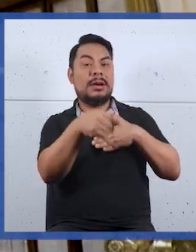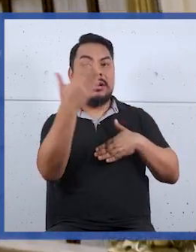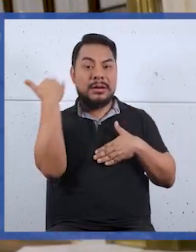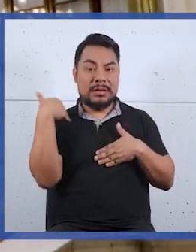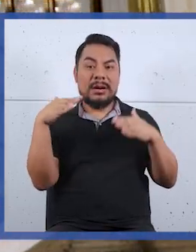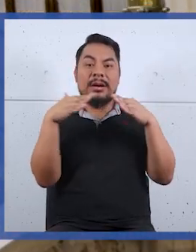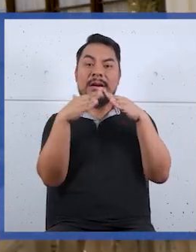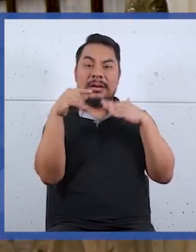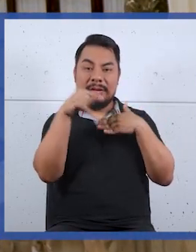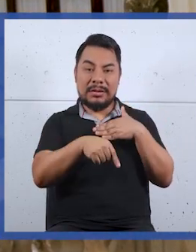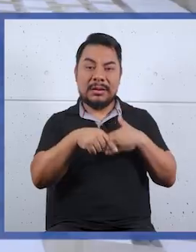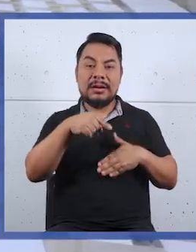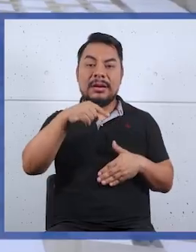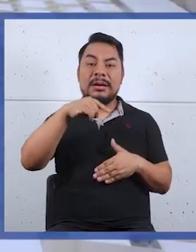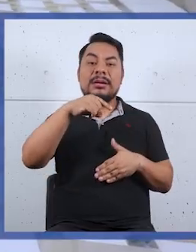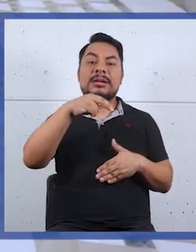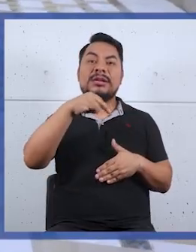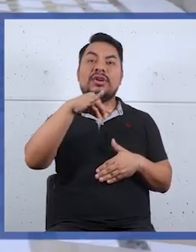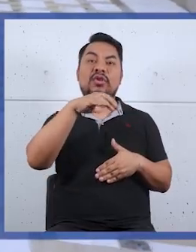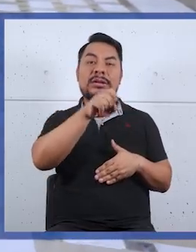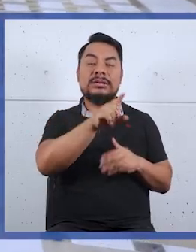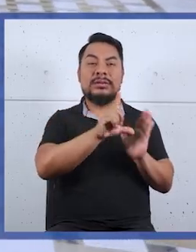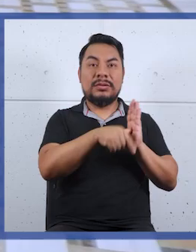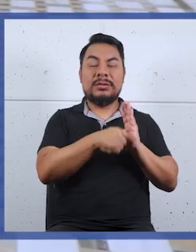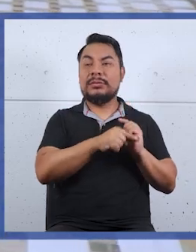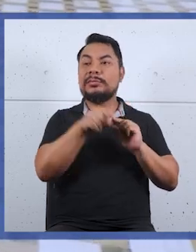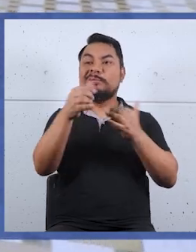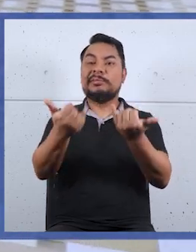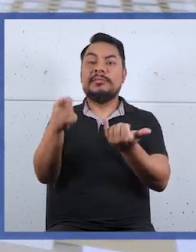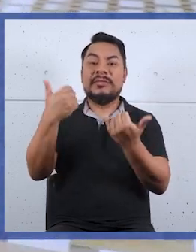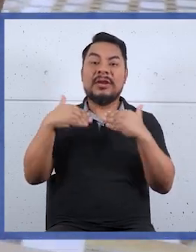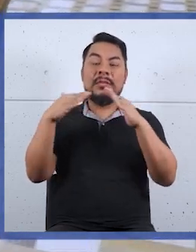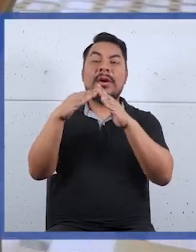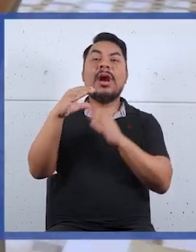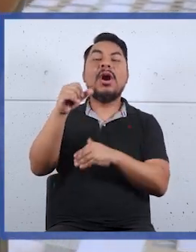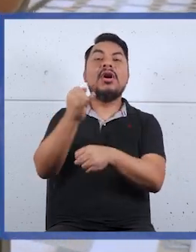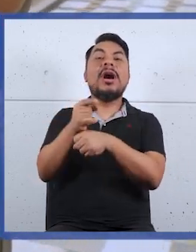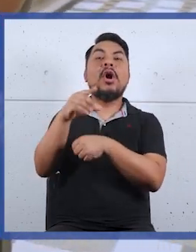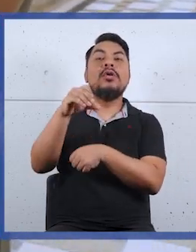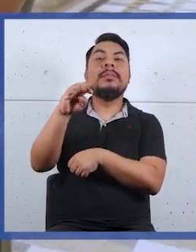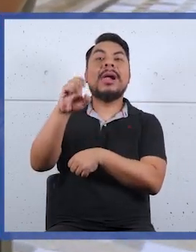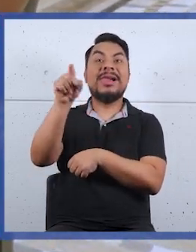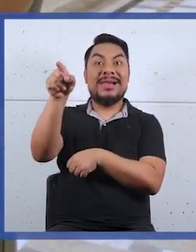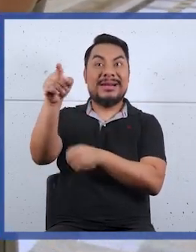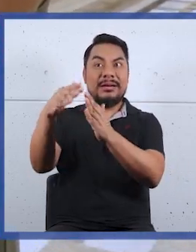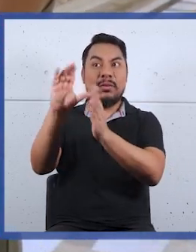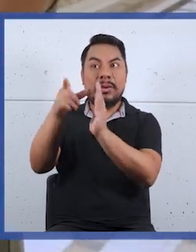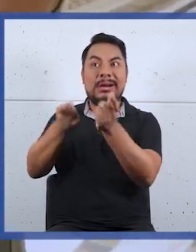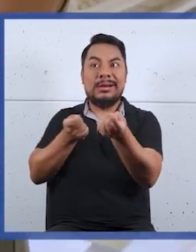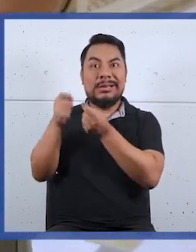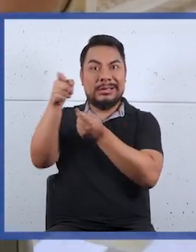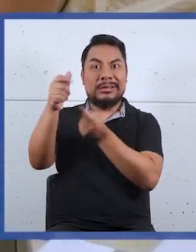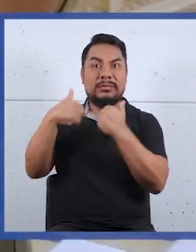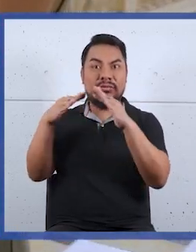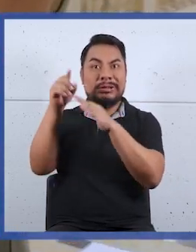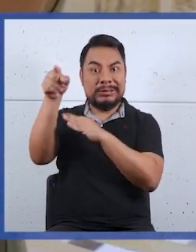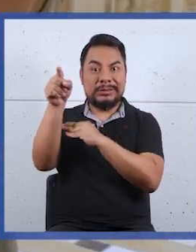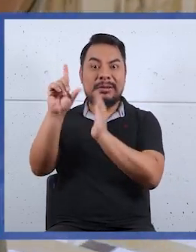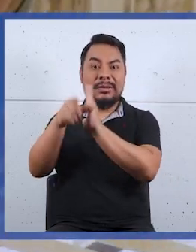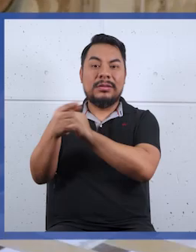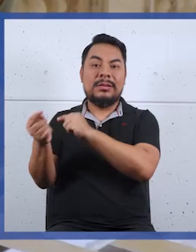funcionó en la casa de Nicolás, después funcionó donde está hoy en día Palacio Obispal, y después el